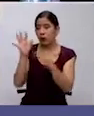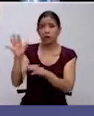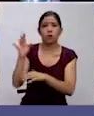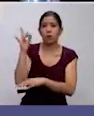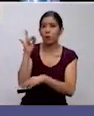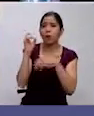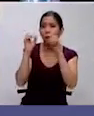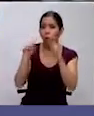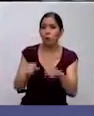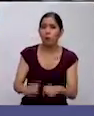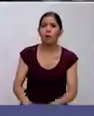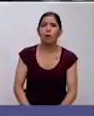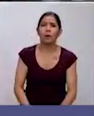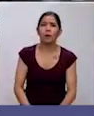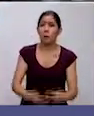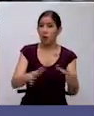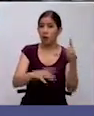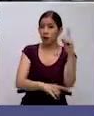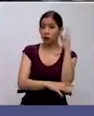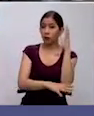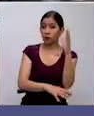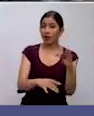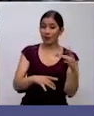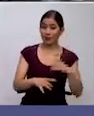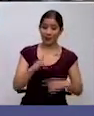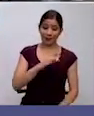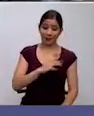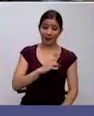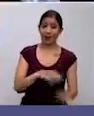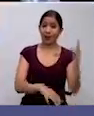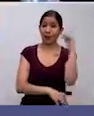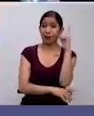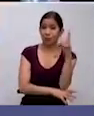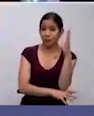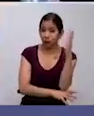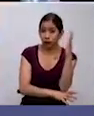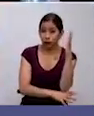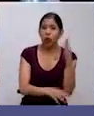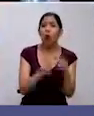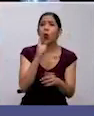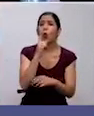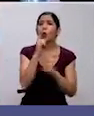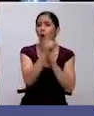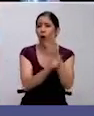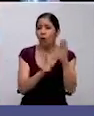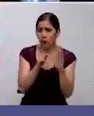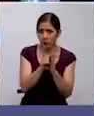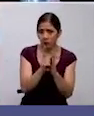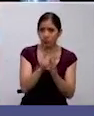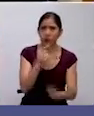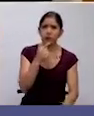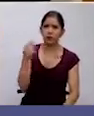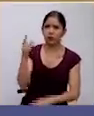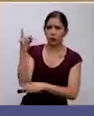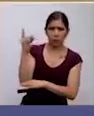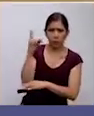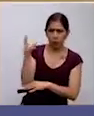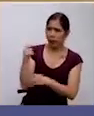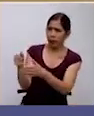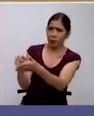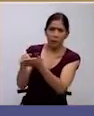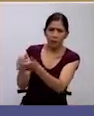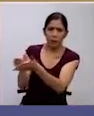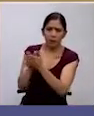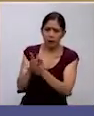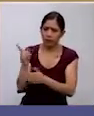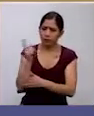de aproximadamente una hora, Chile expuso sus argumentos ante el tribunal, solicitando que se deberían desestimar las pretensiones bolivianas. Chile hizo